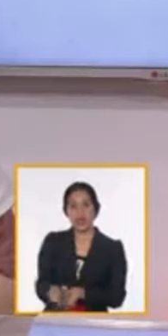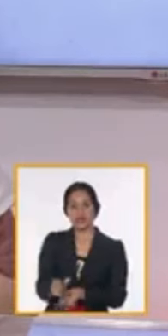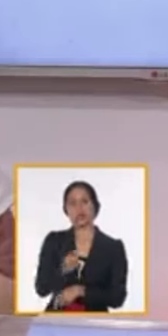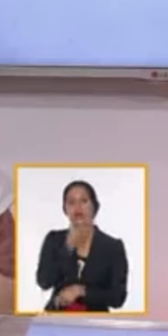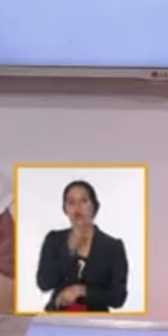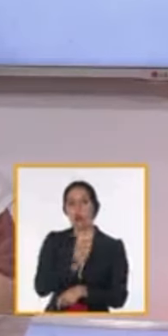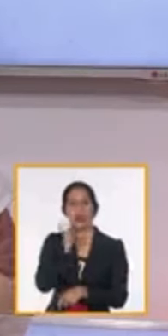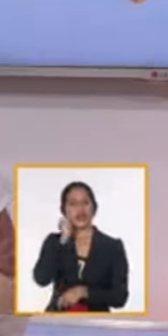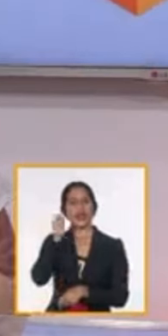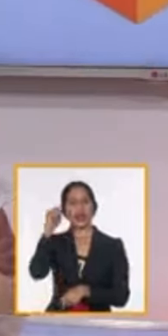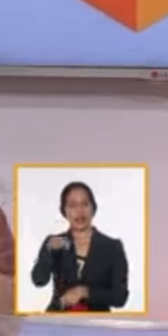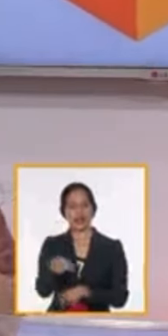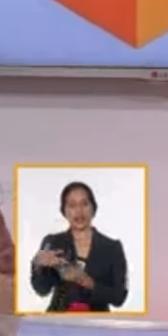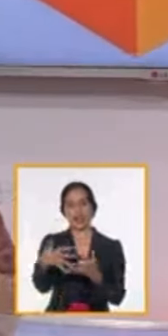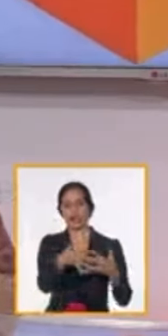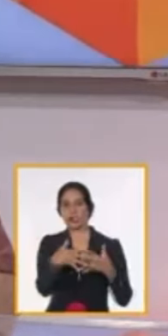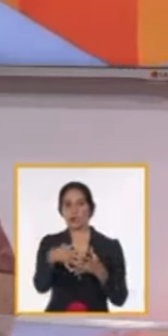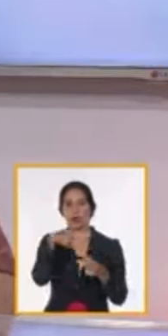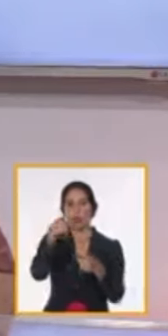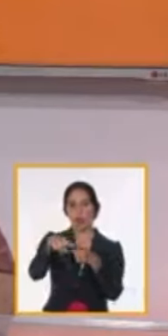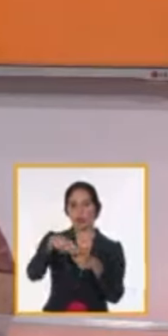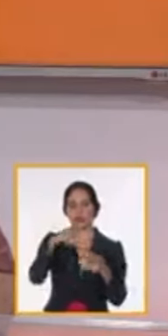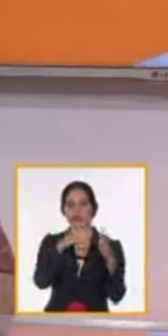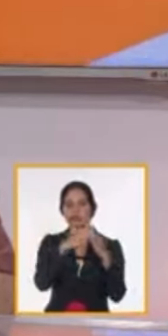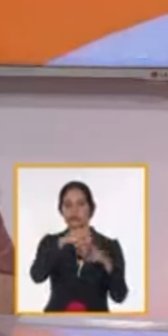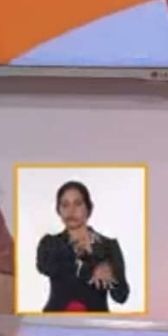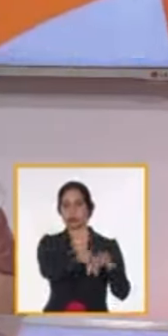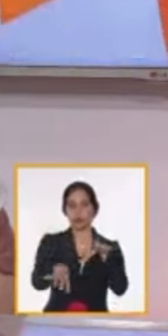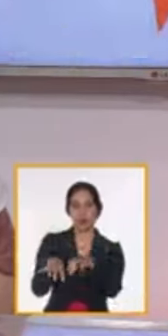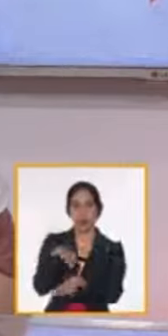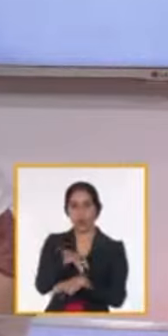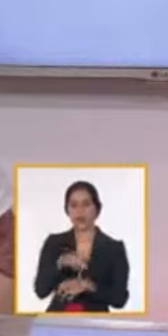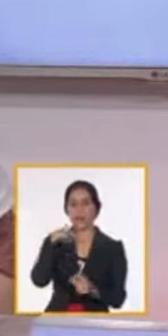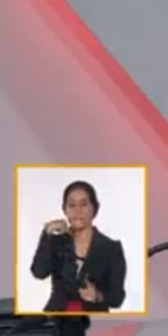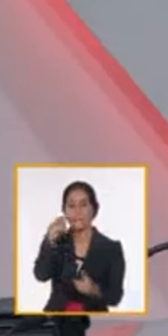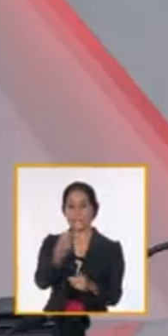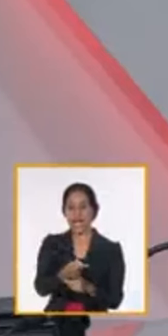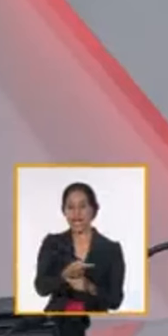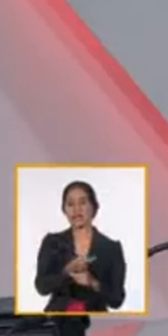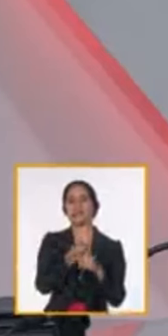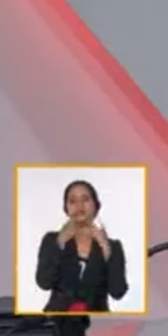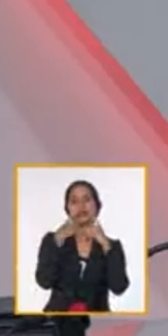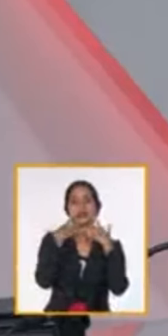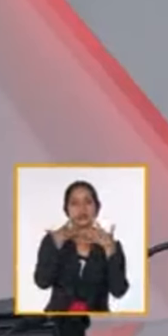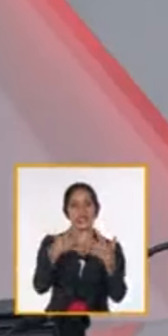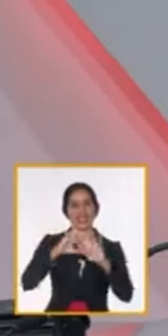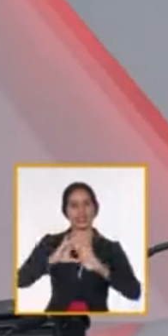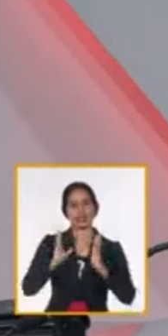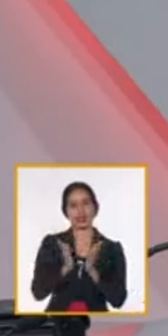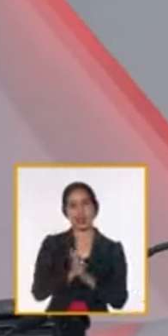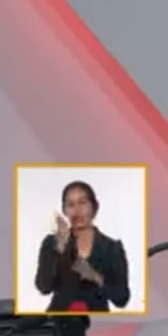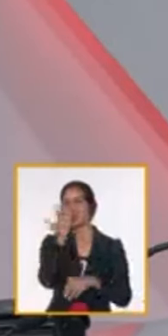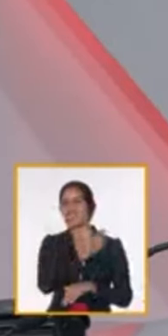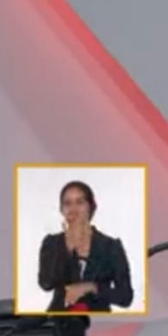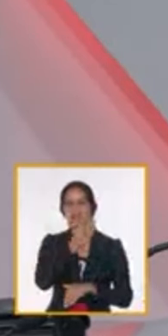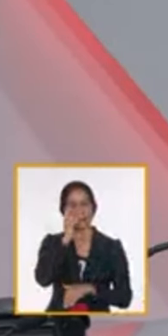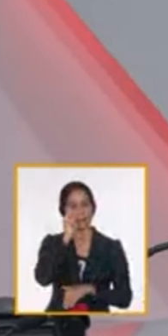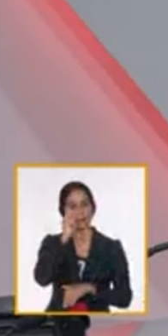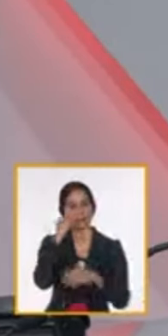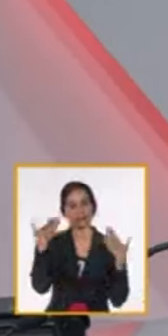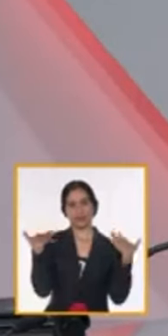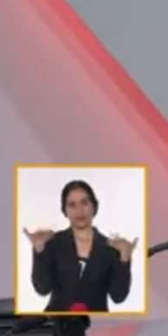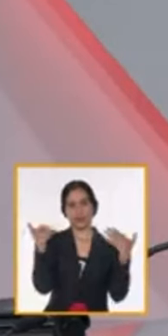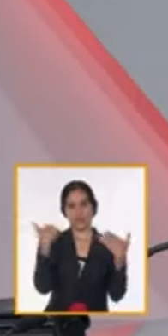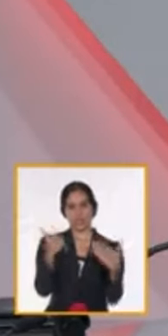vive en Pensilvania. Y también nos acompaña un conocido de todos nosotros, Manolo de los Santos, director